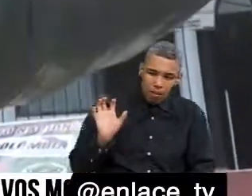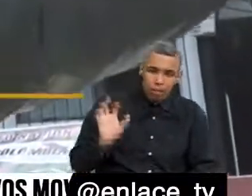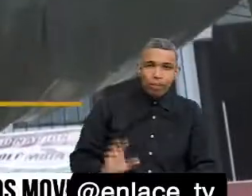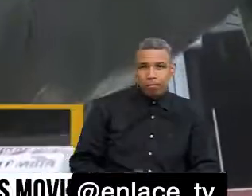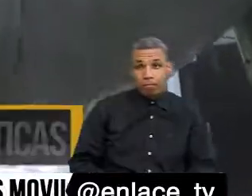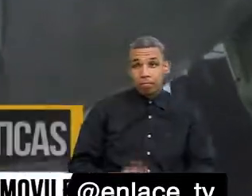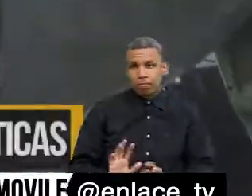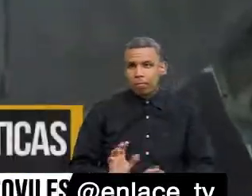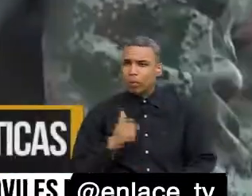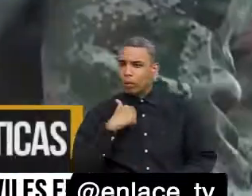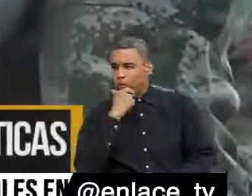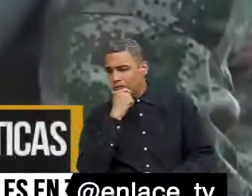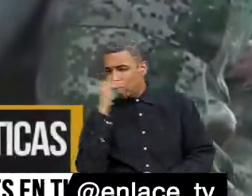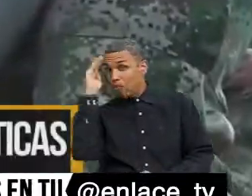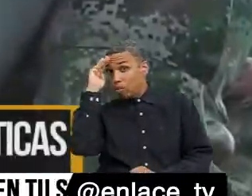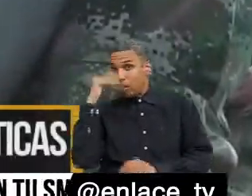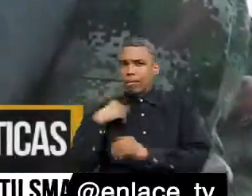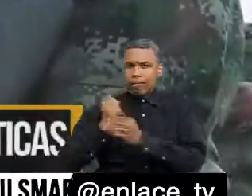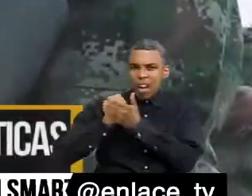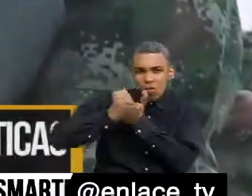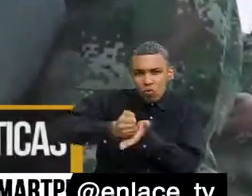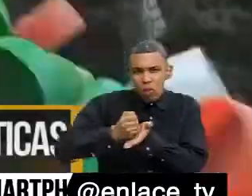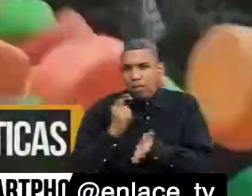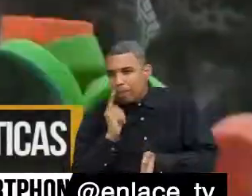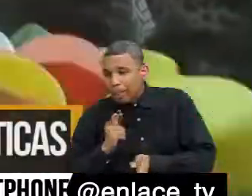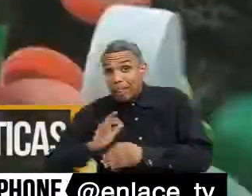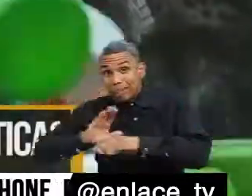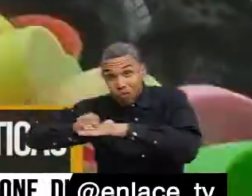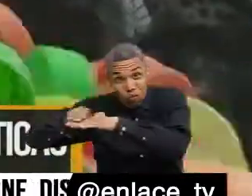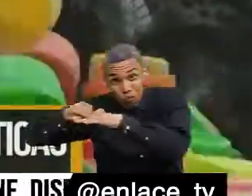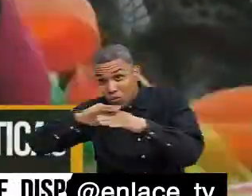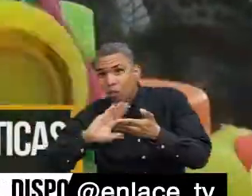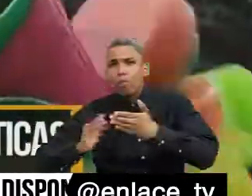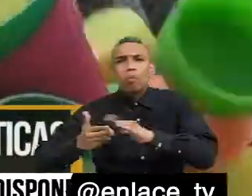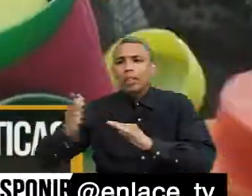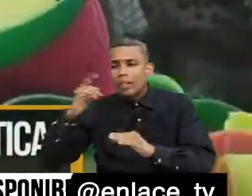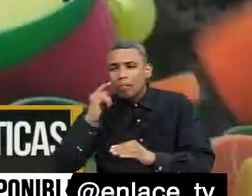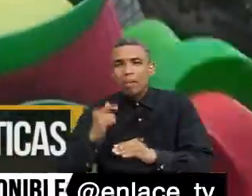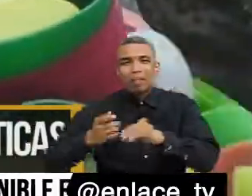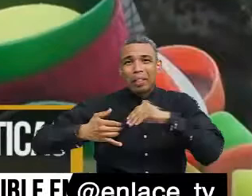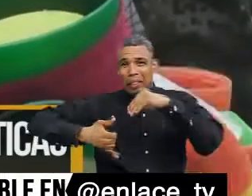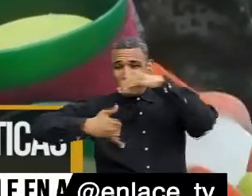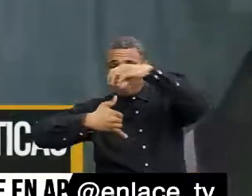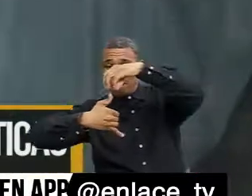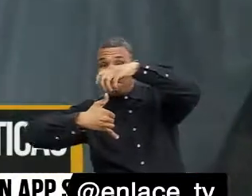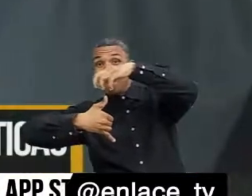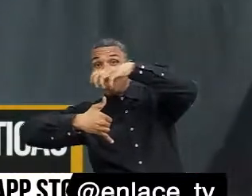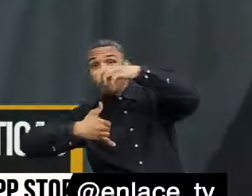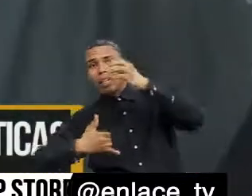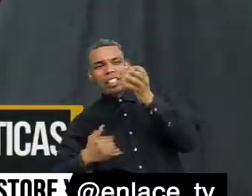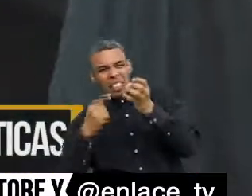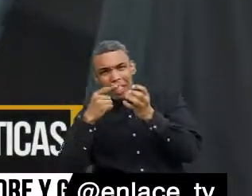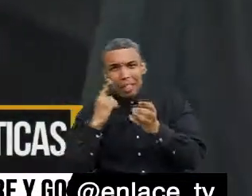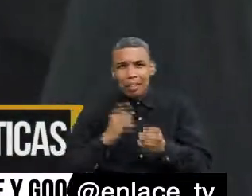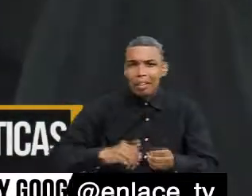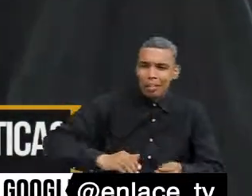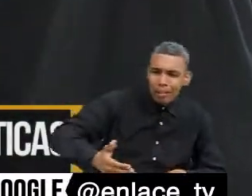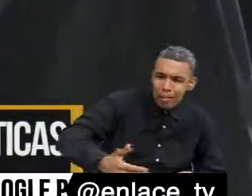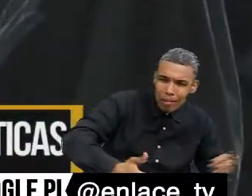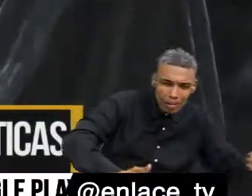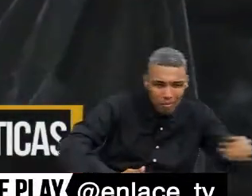diferentes envases como gaseosas aguas u otras bebidas éstas son vendidas por las fundaciones en lugares especiales donde se procesan